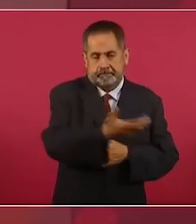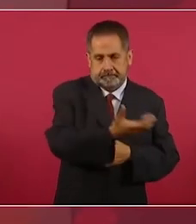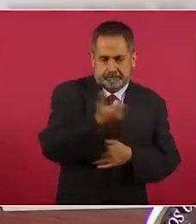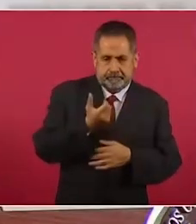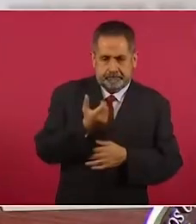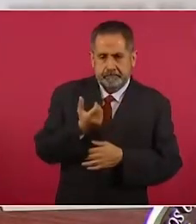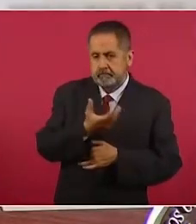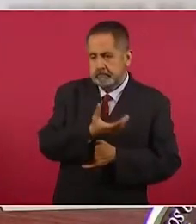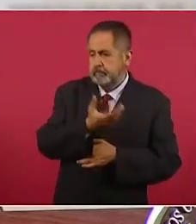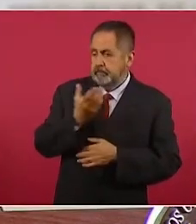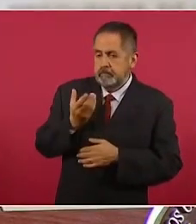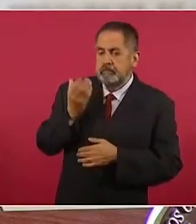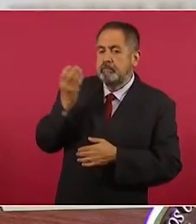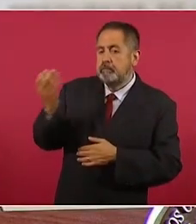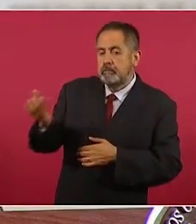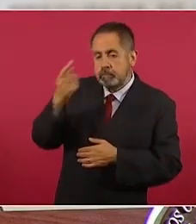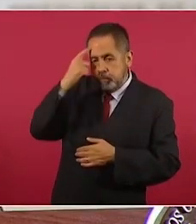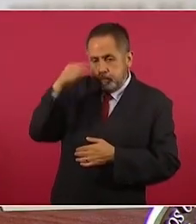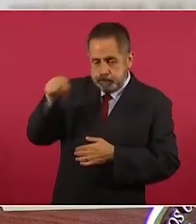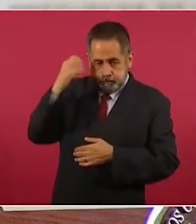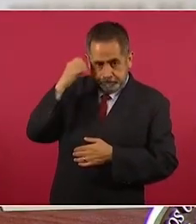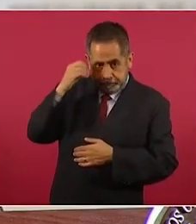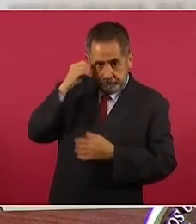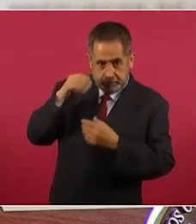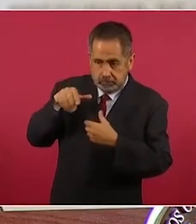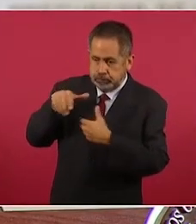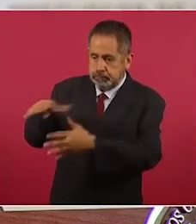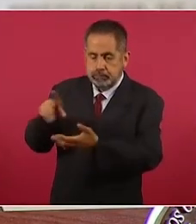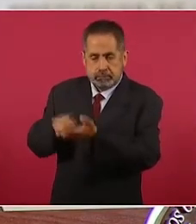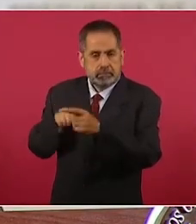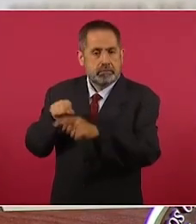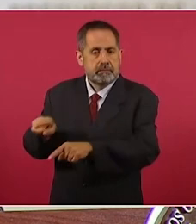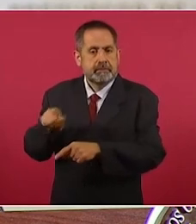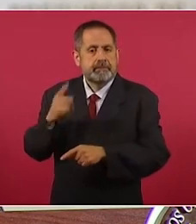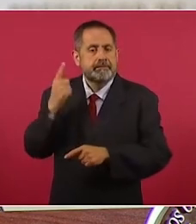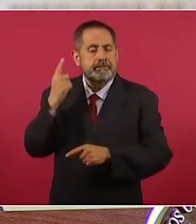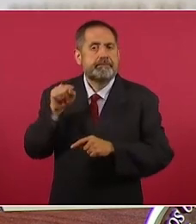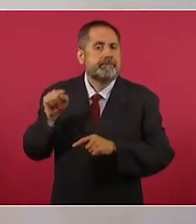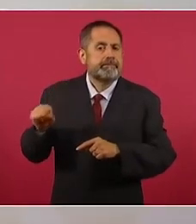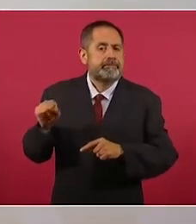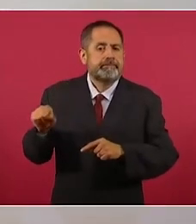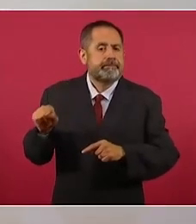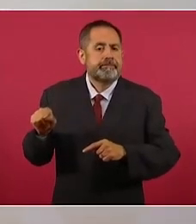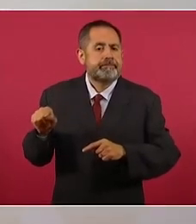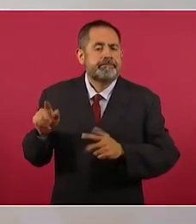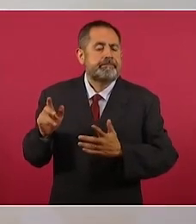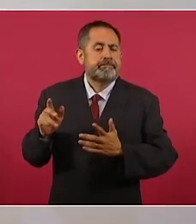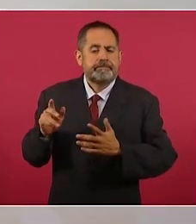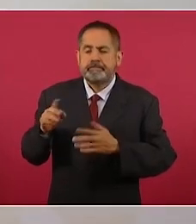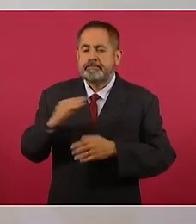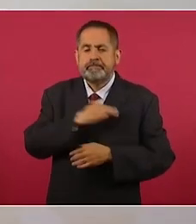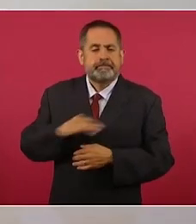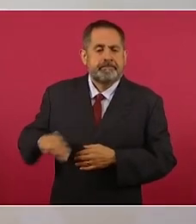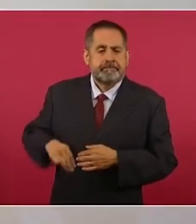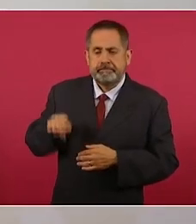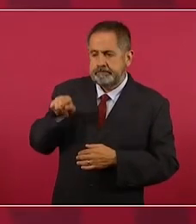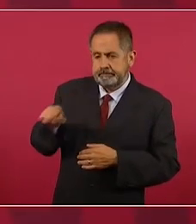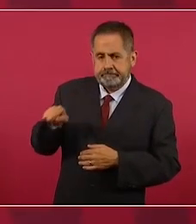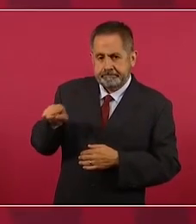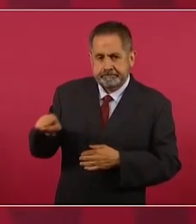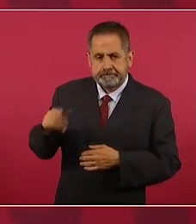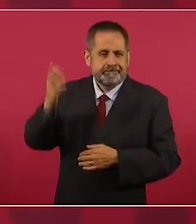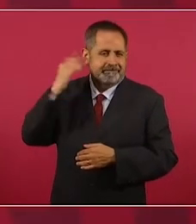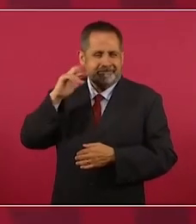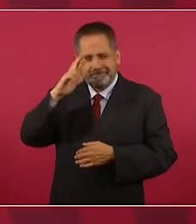a las autoridades de Oaxaca, sobre todo a los municipios que